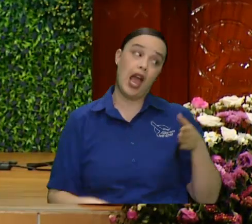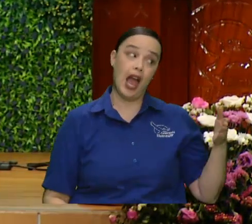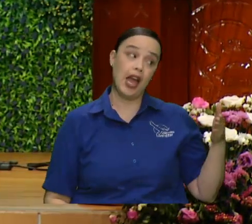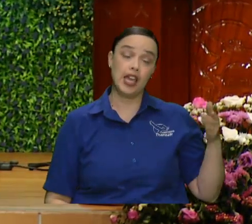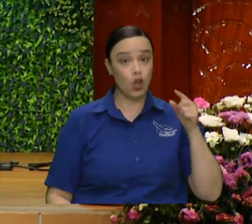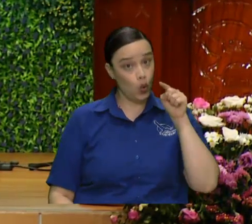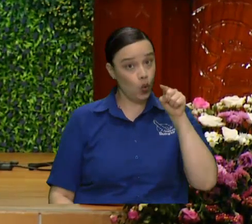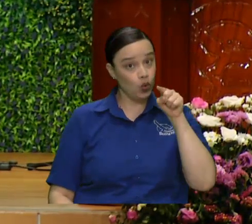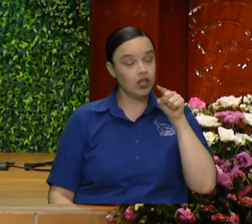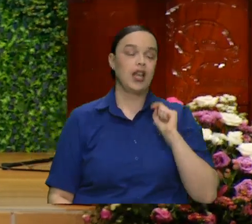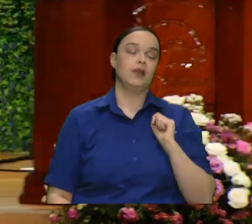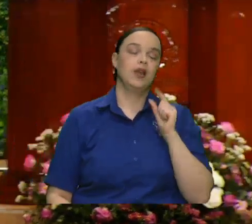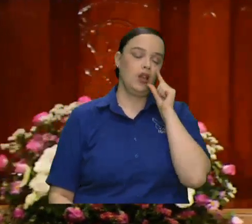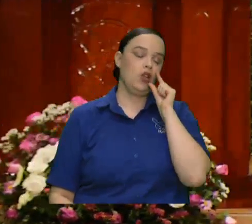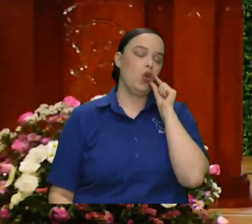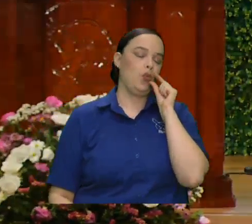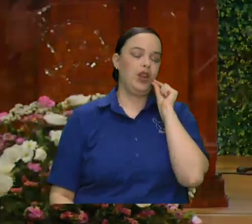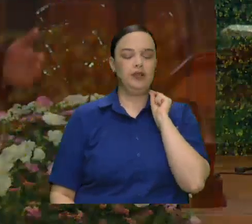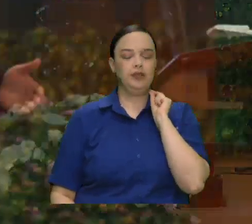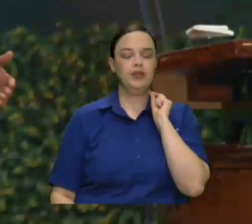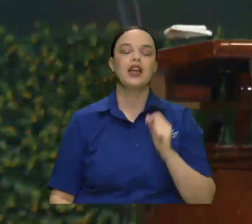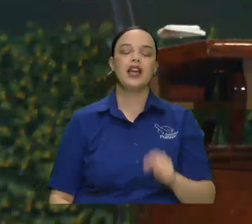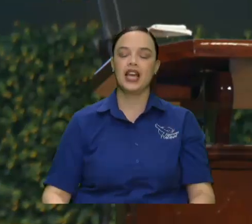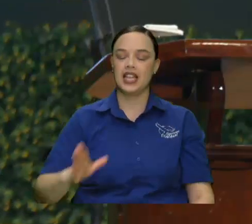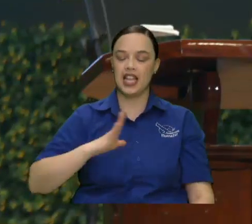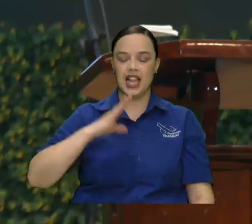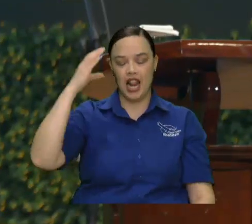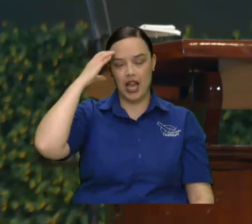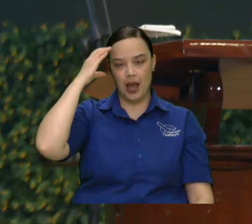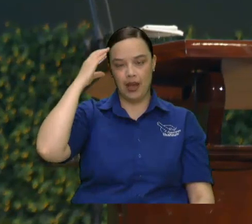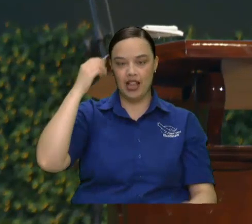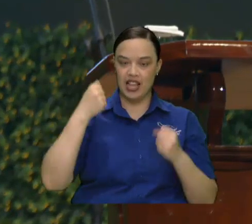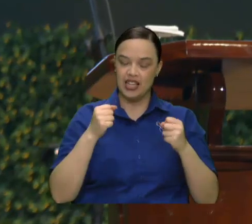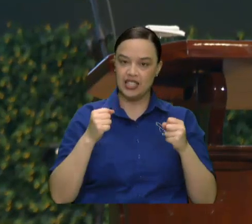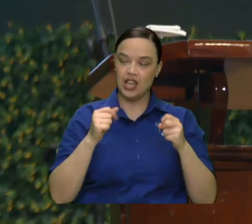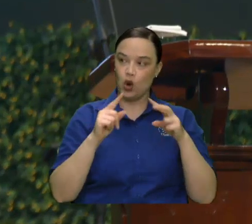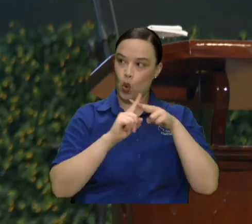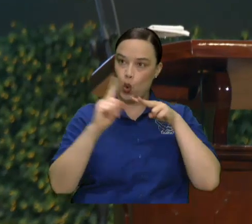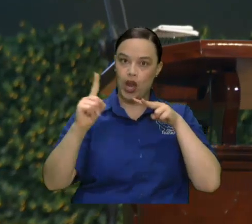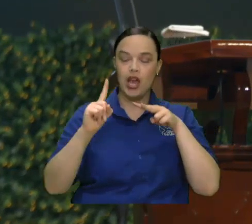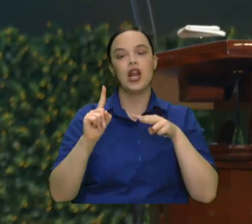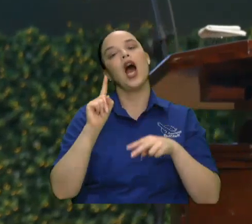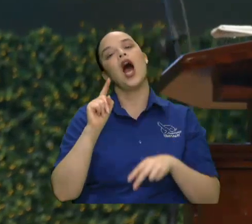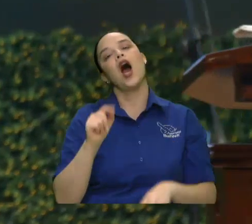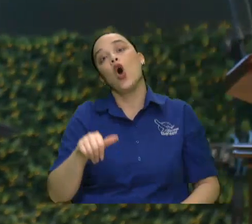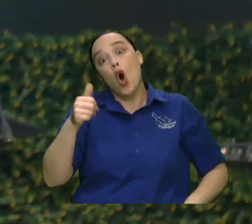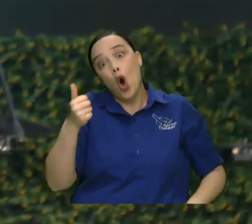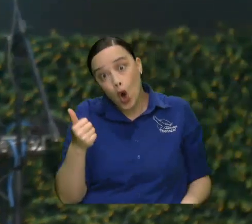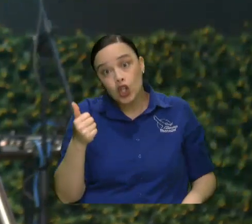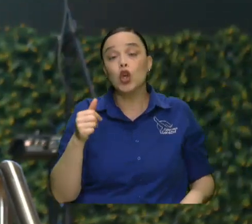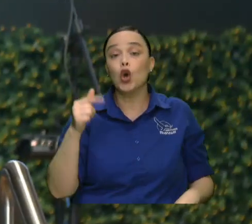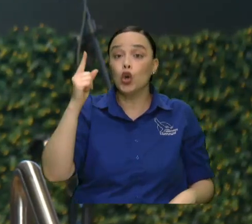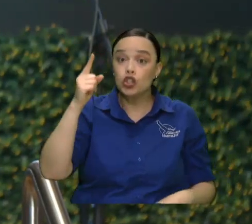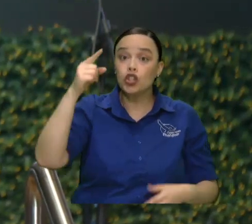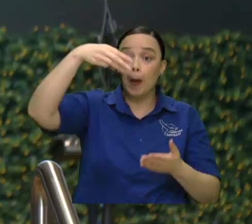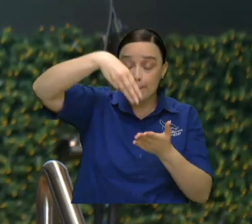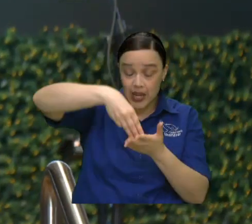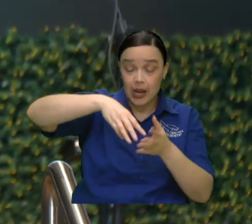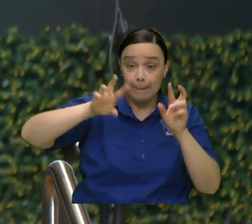el hermano tiene la capacidad de hacer huir a otros mil pero cuando ellos se unen